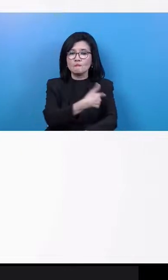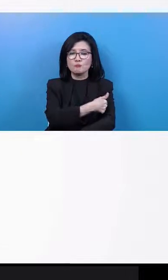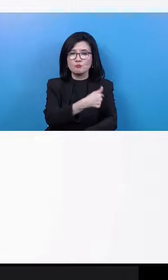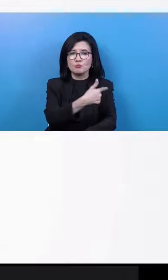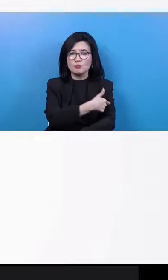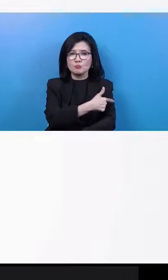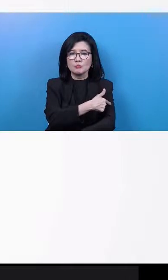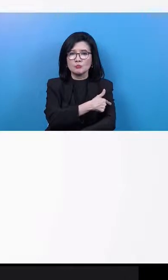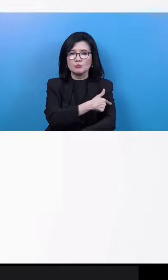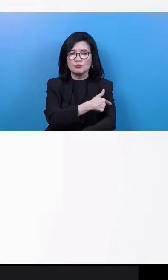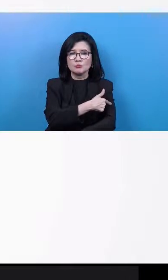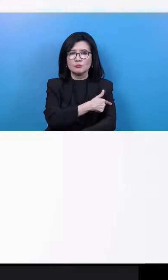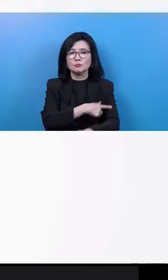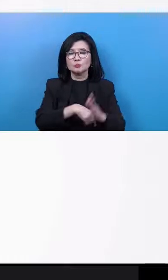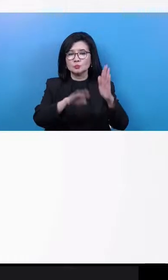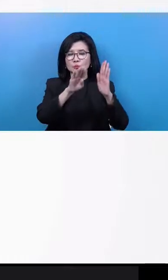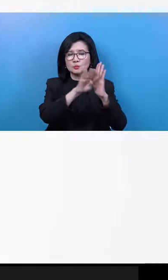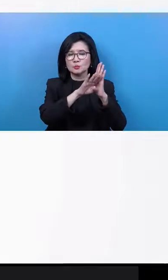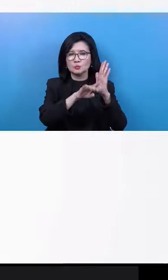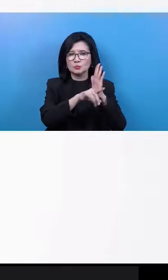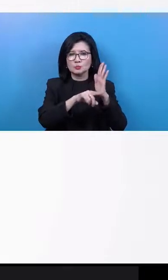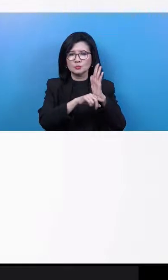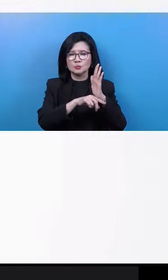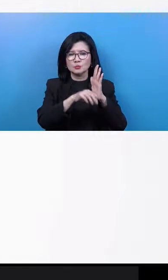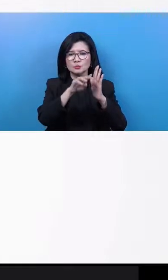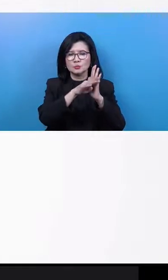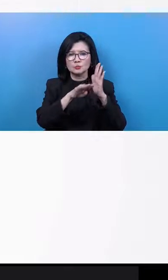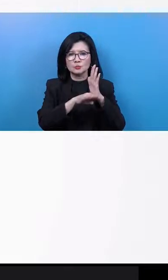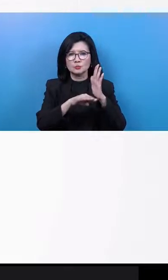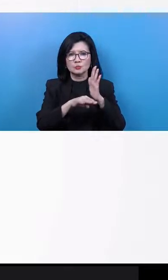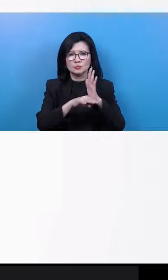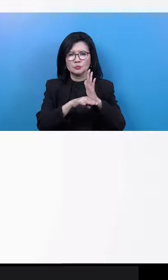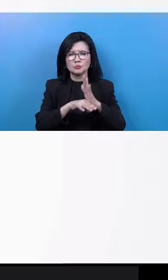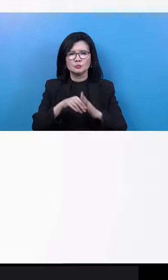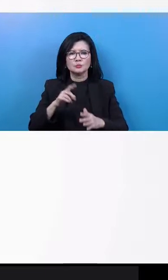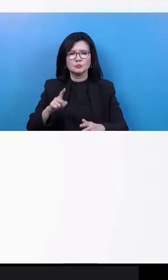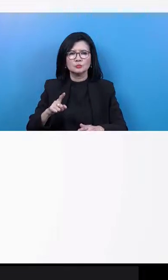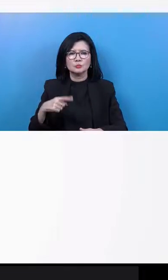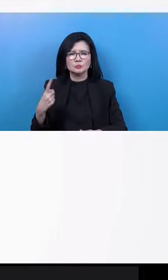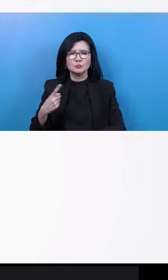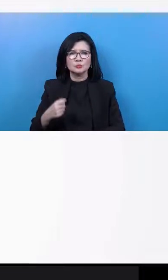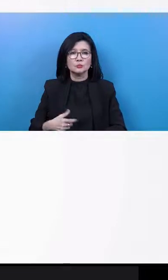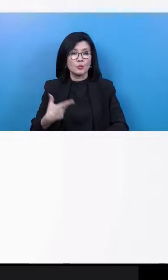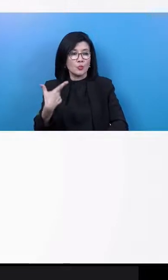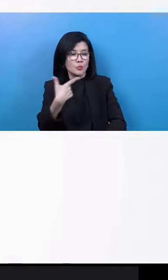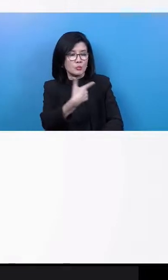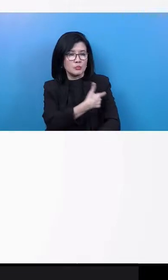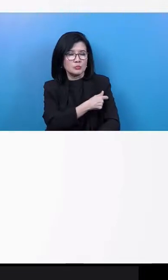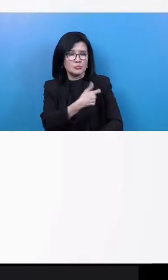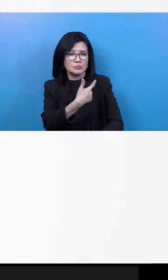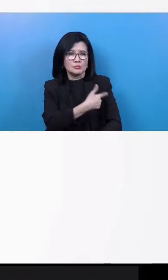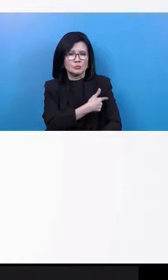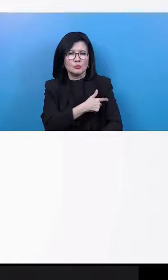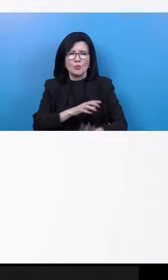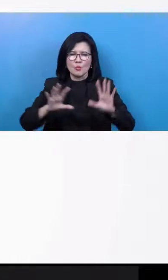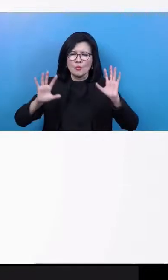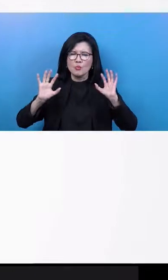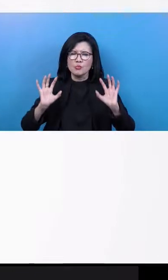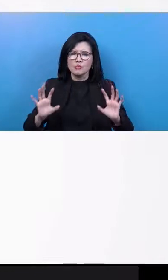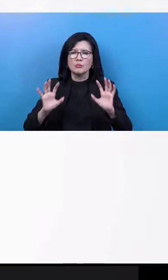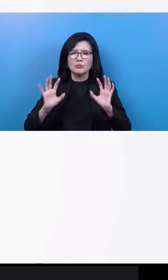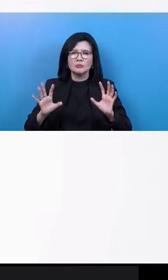que tuvo indudablemente resultados muy positivos. En segundo lugar, el turismo. El turismo era